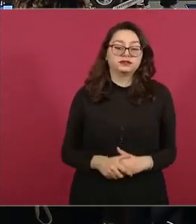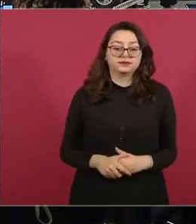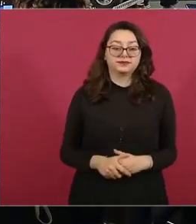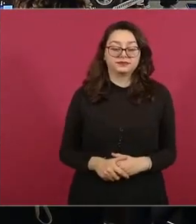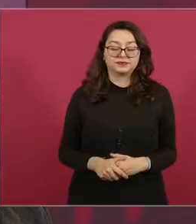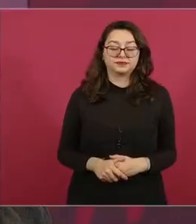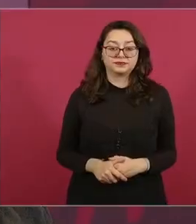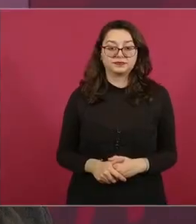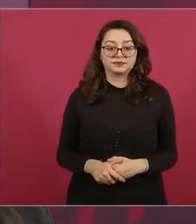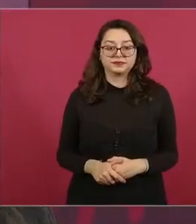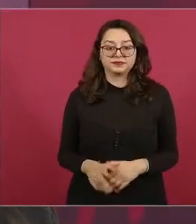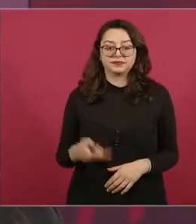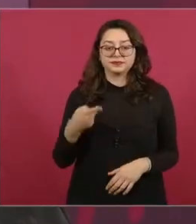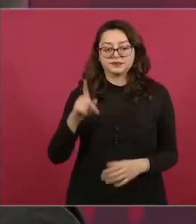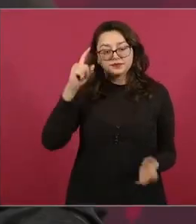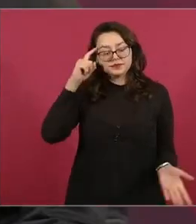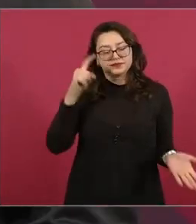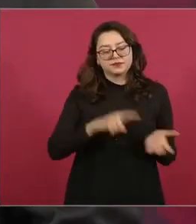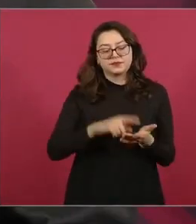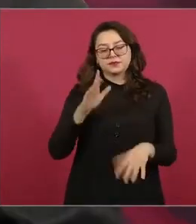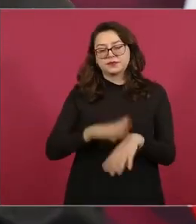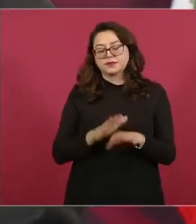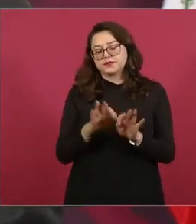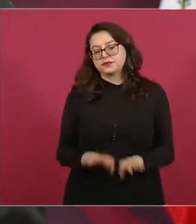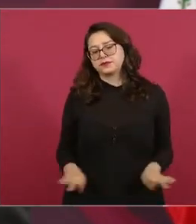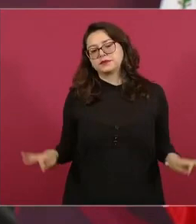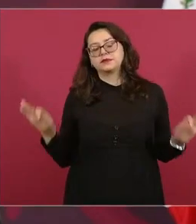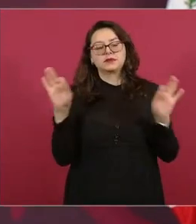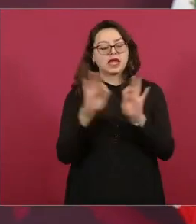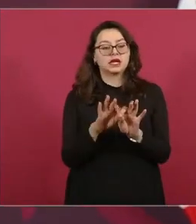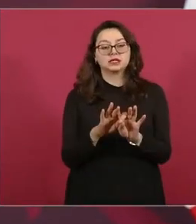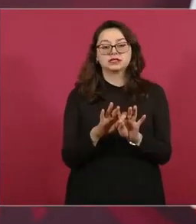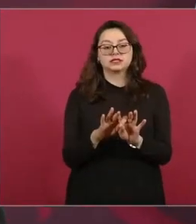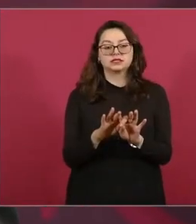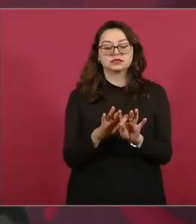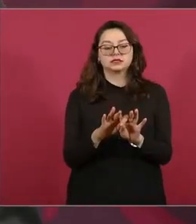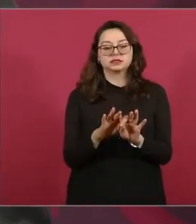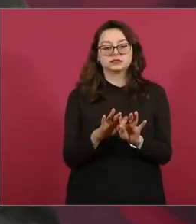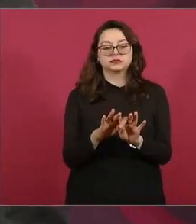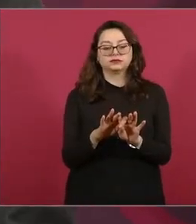Pero yo creo que lo más importante de todo,